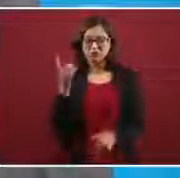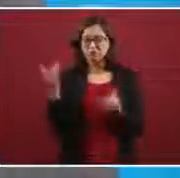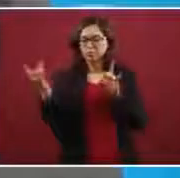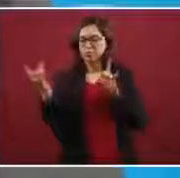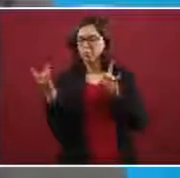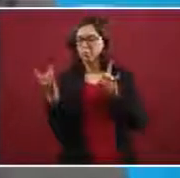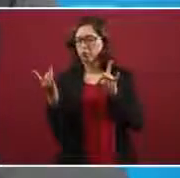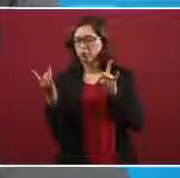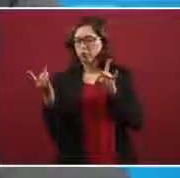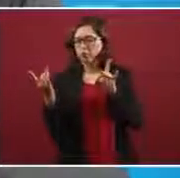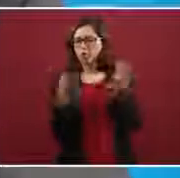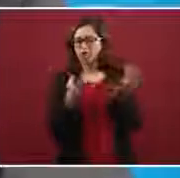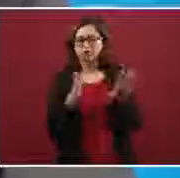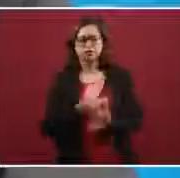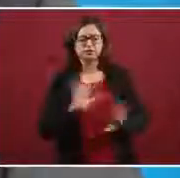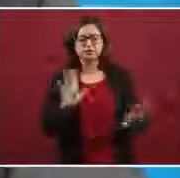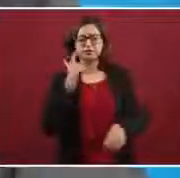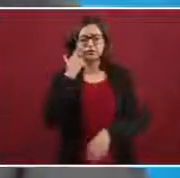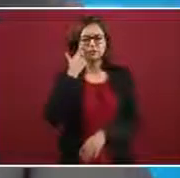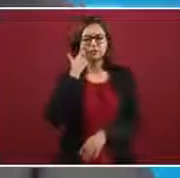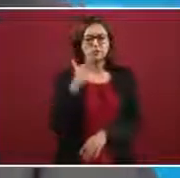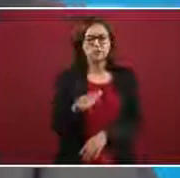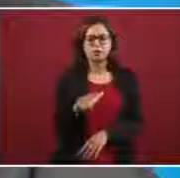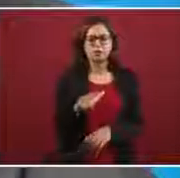Ya estamos en el periodo